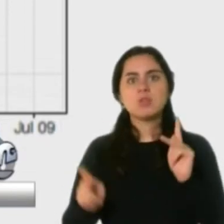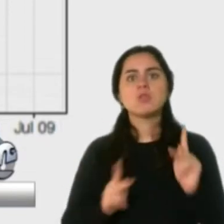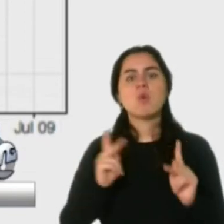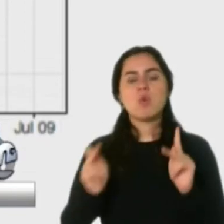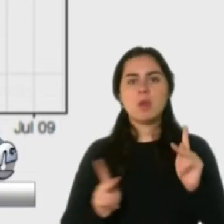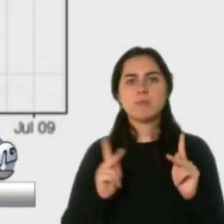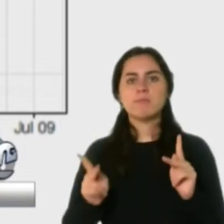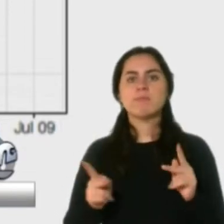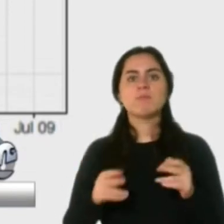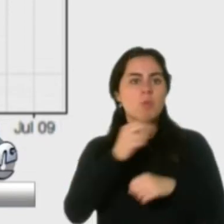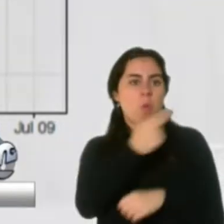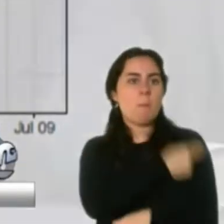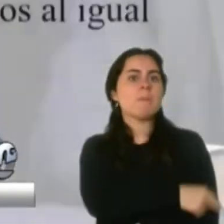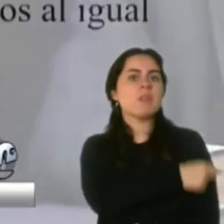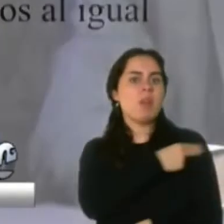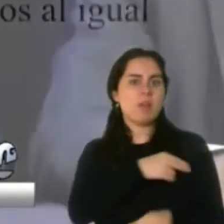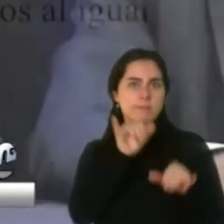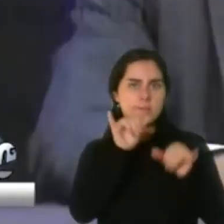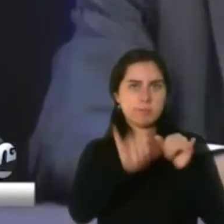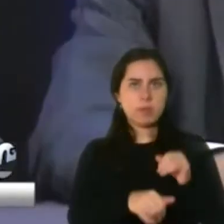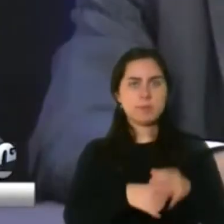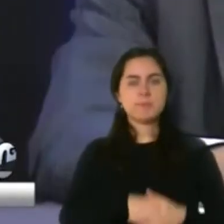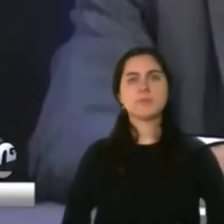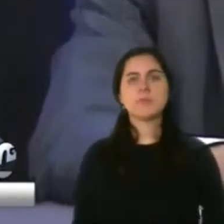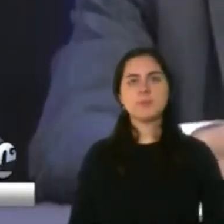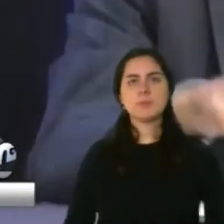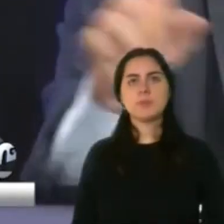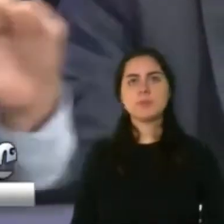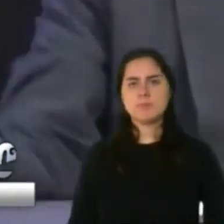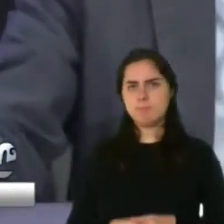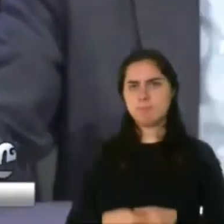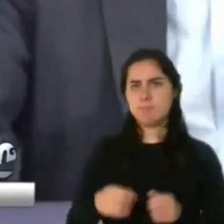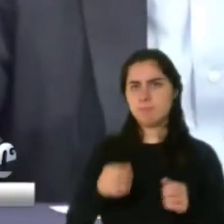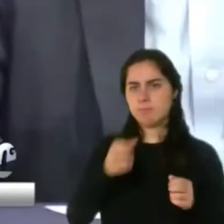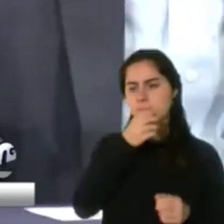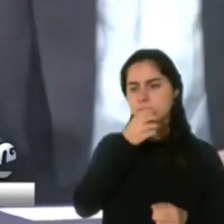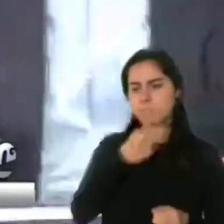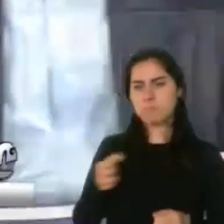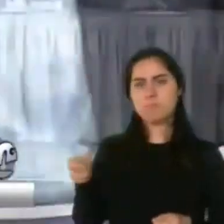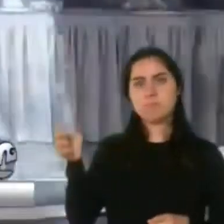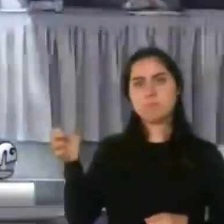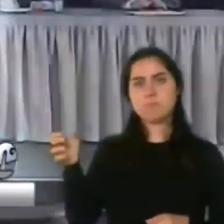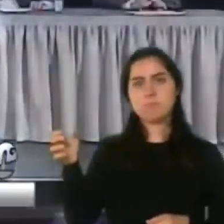efectiva. Y la siguiente, le paso al...